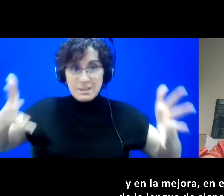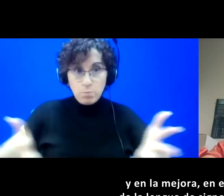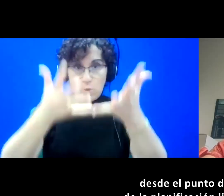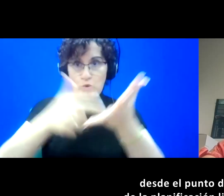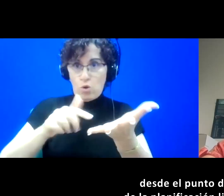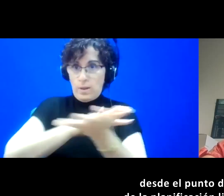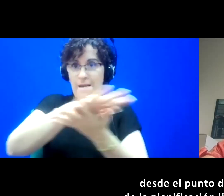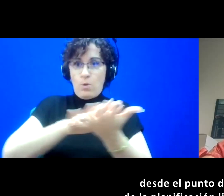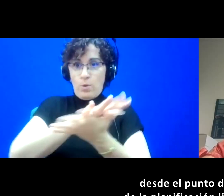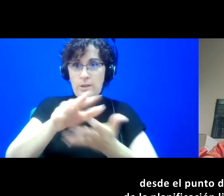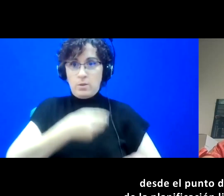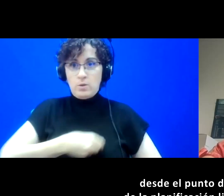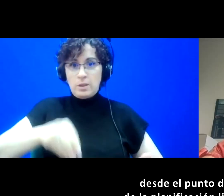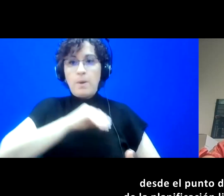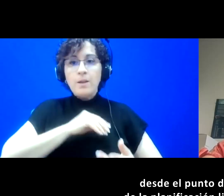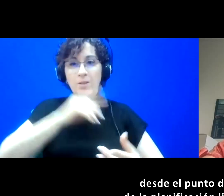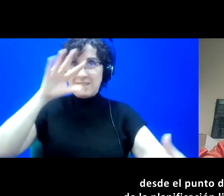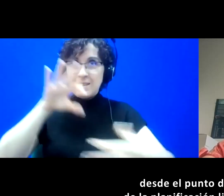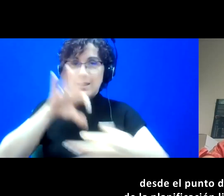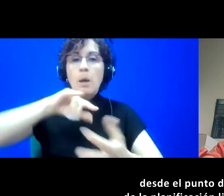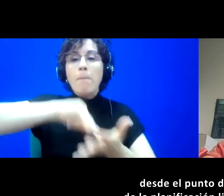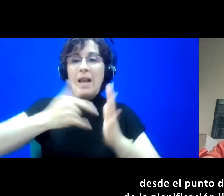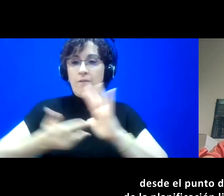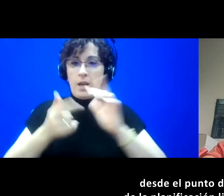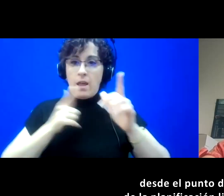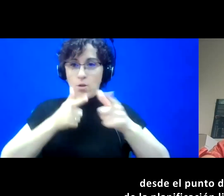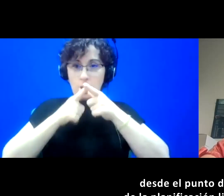desde el punto de vista de la planificación lingüística.